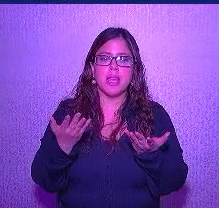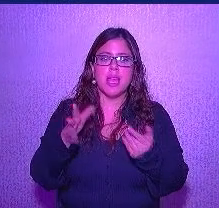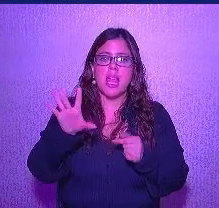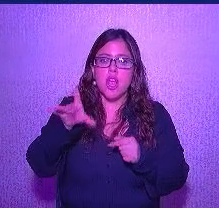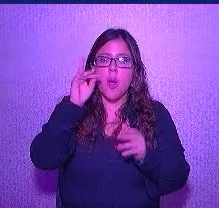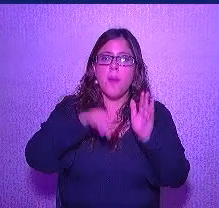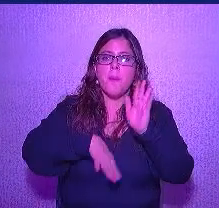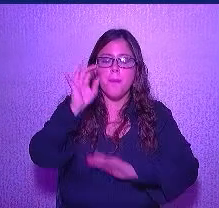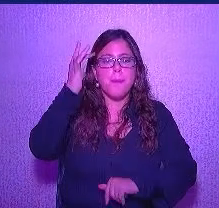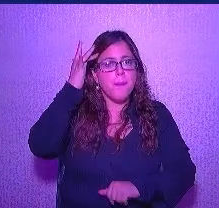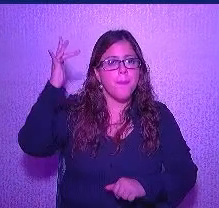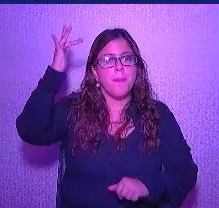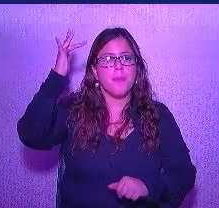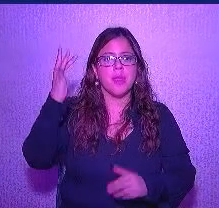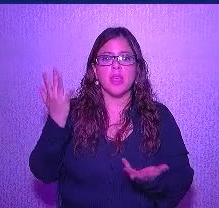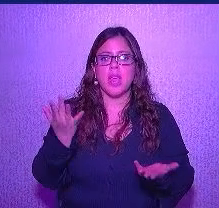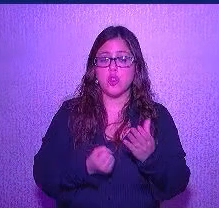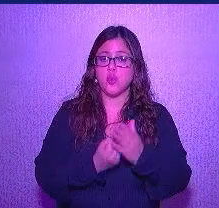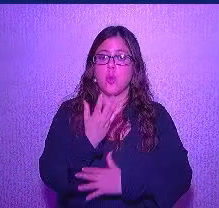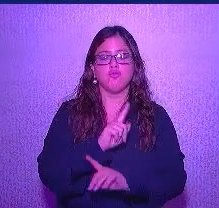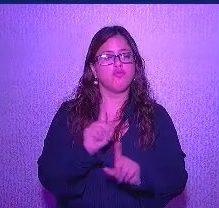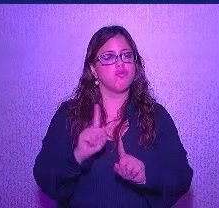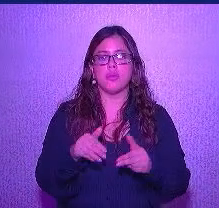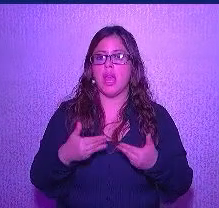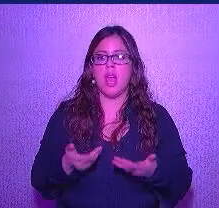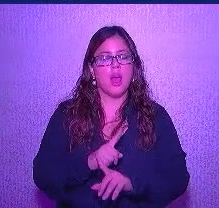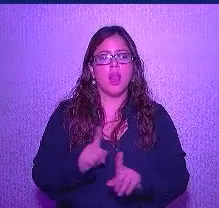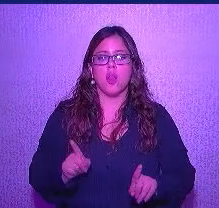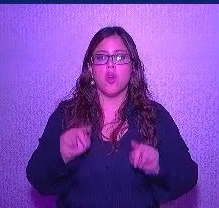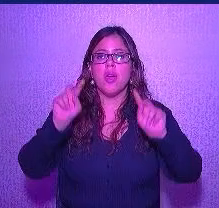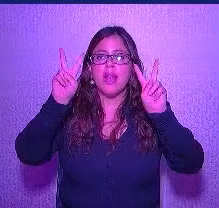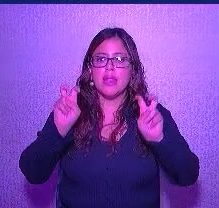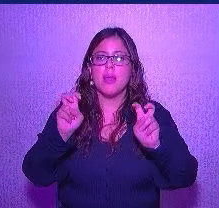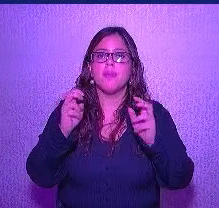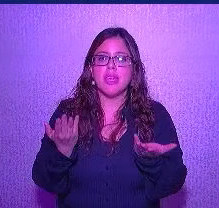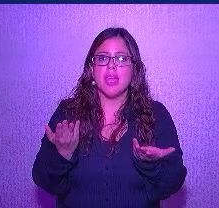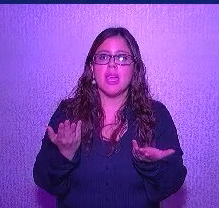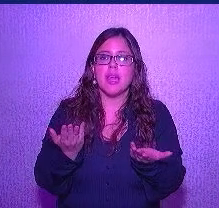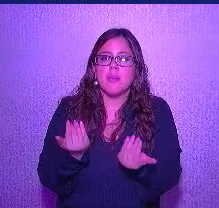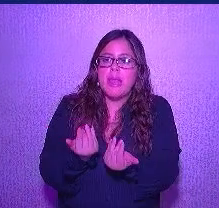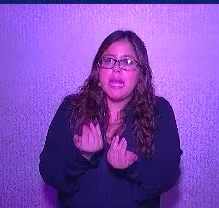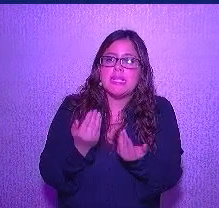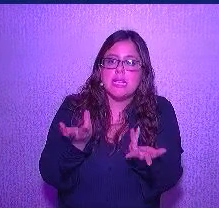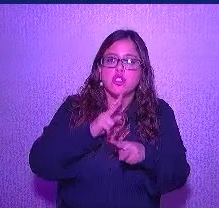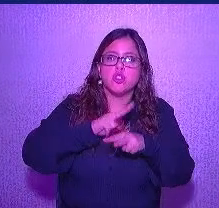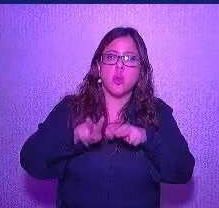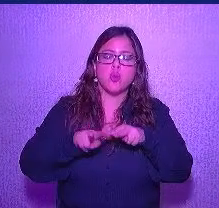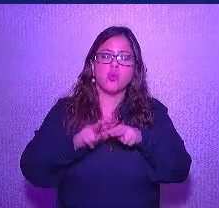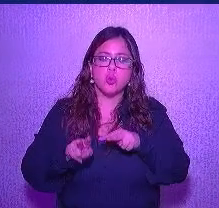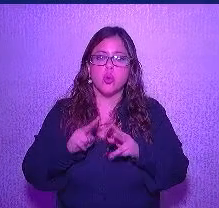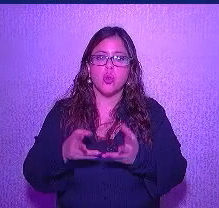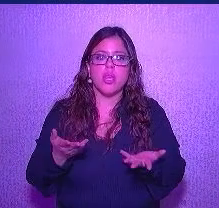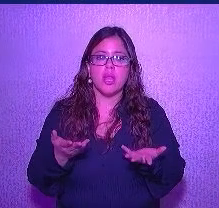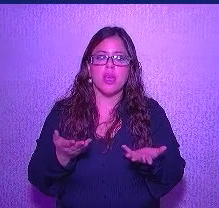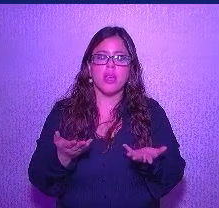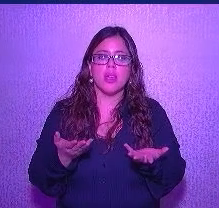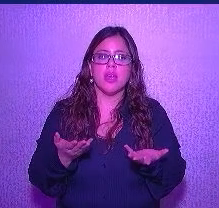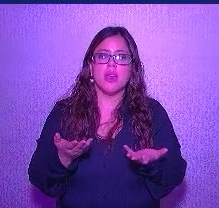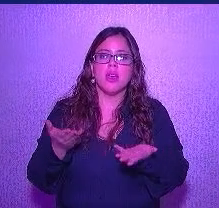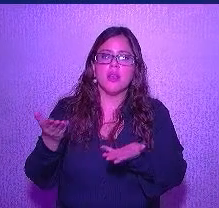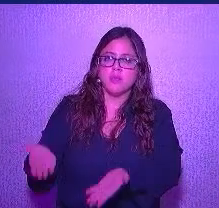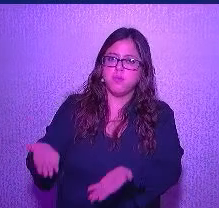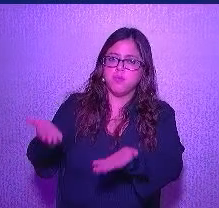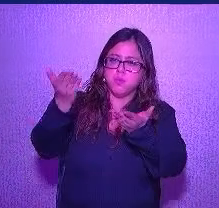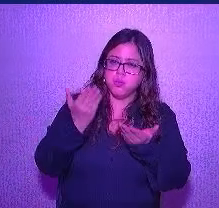inteligencia no es algo nuevo la expectativa de que artificialmente tengamos soluciones que son entregas a nosotros de forma